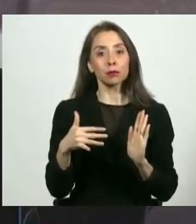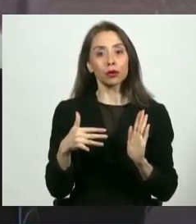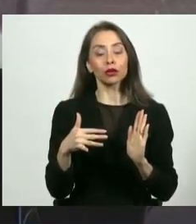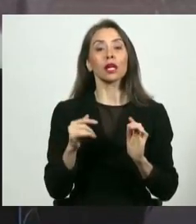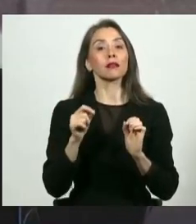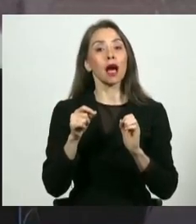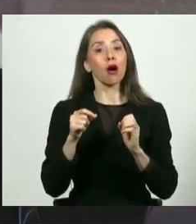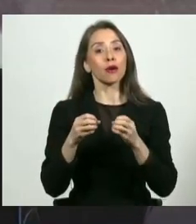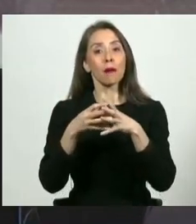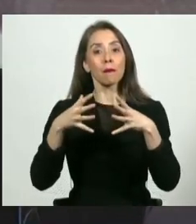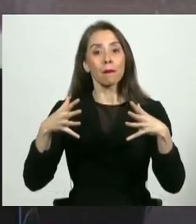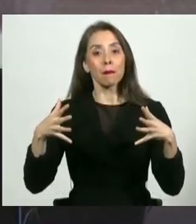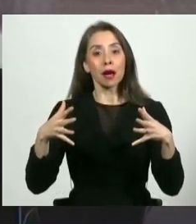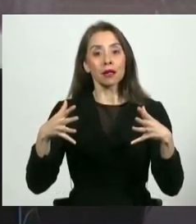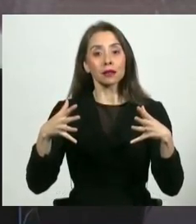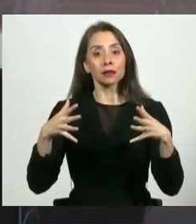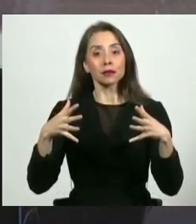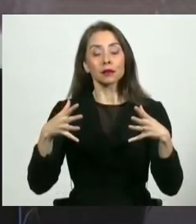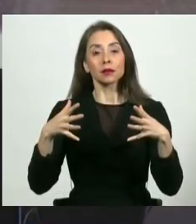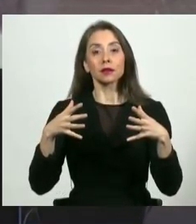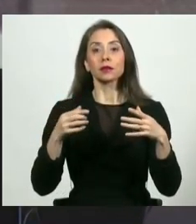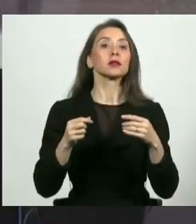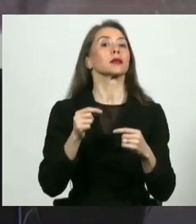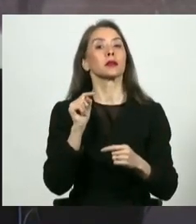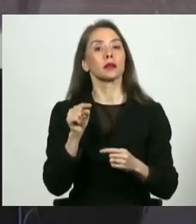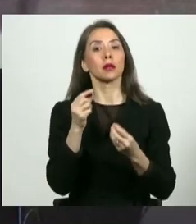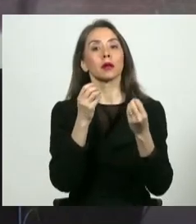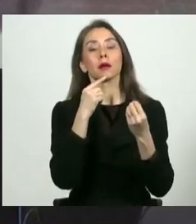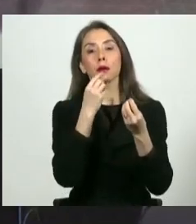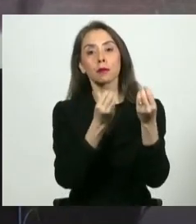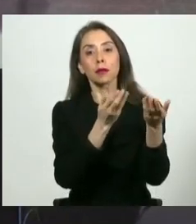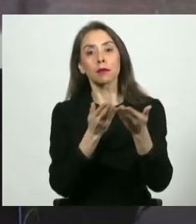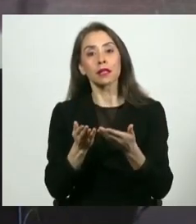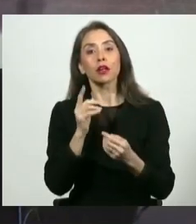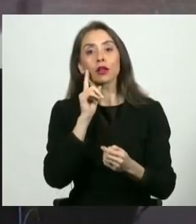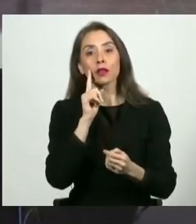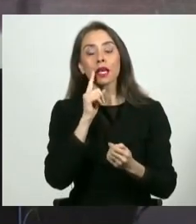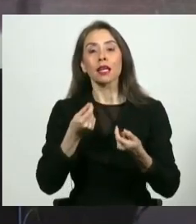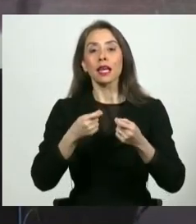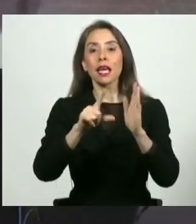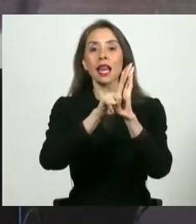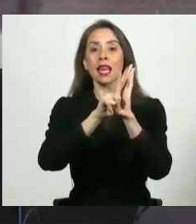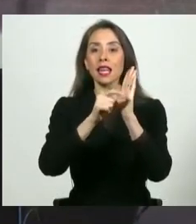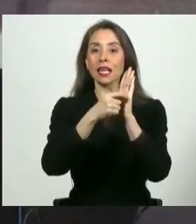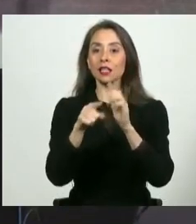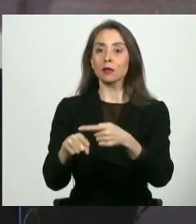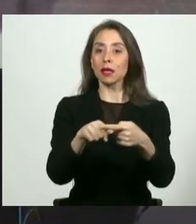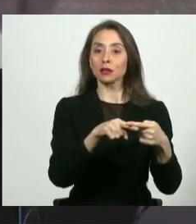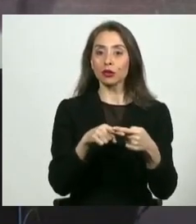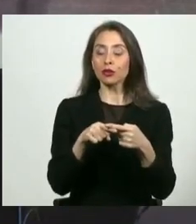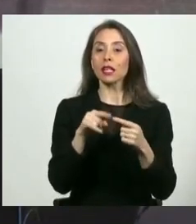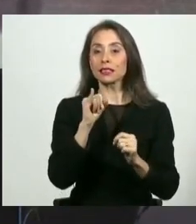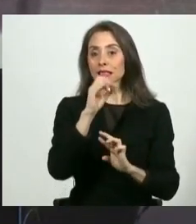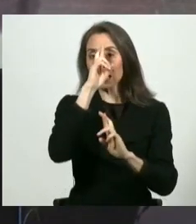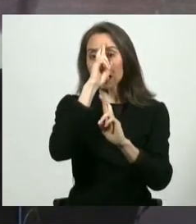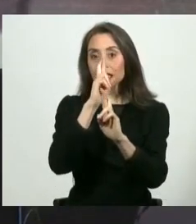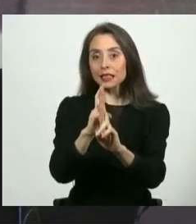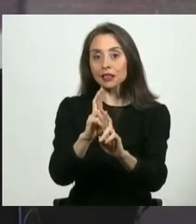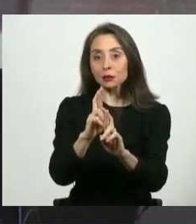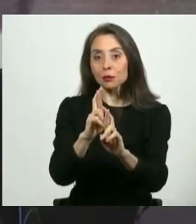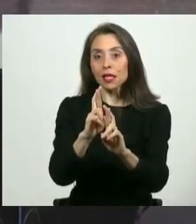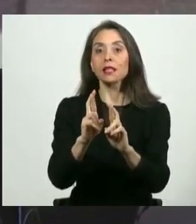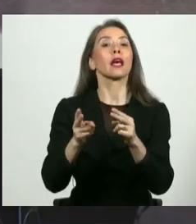más, de forma tal, medidos y obtienen legitimidad social y política en la medida que respetan y expanden el